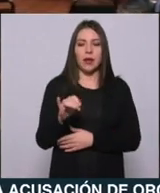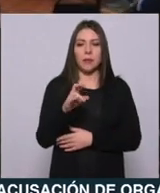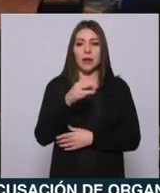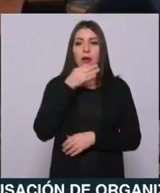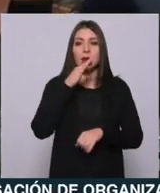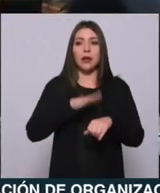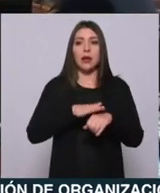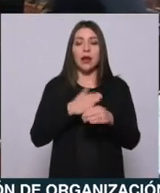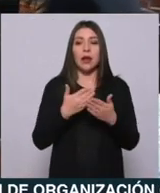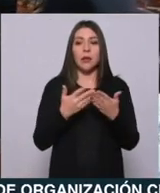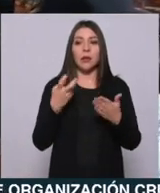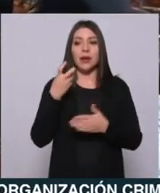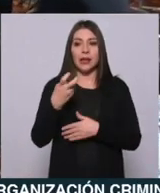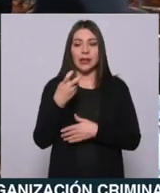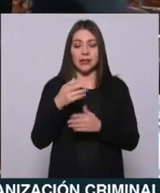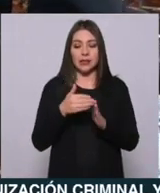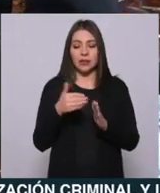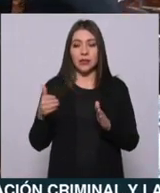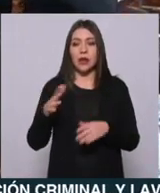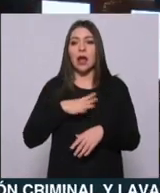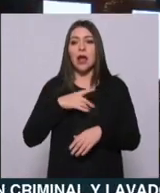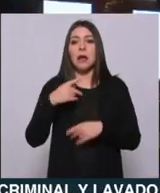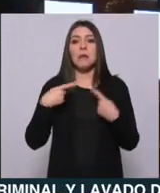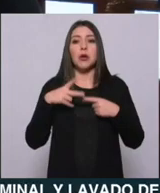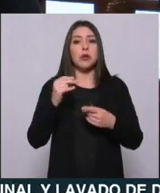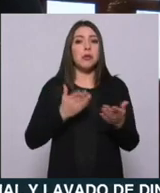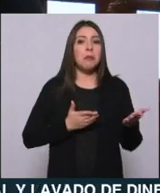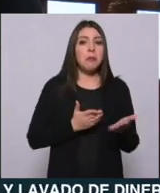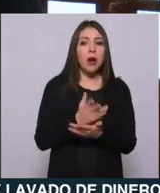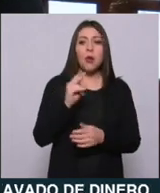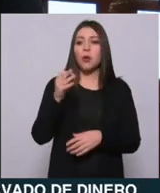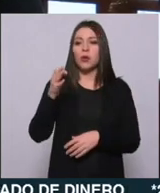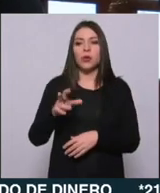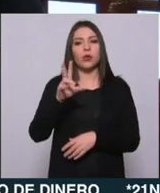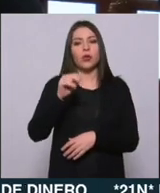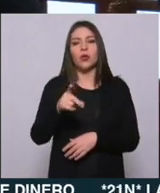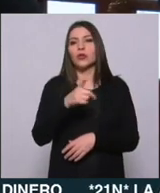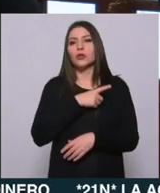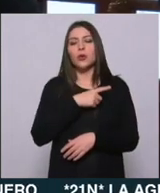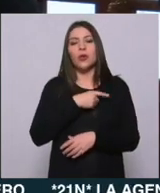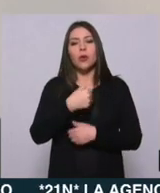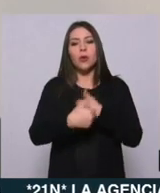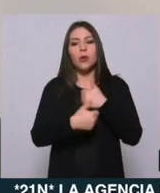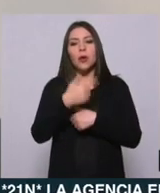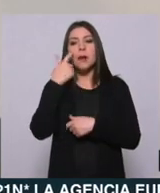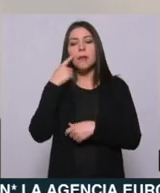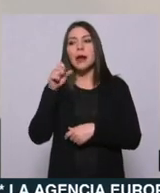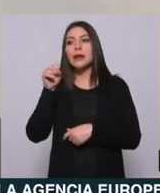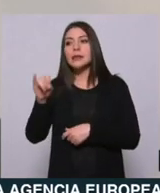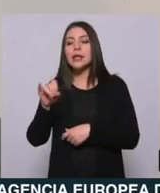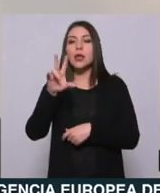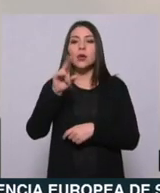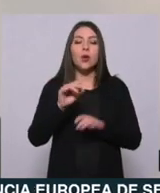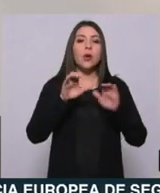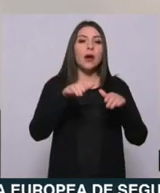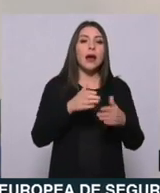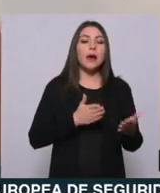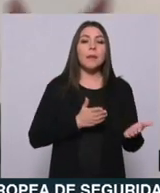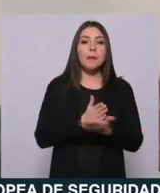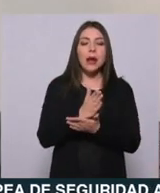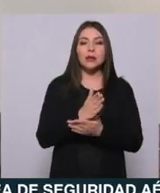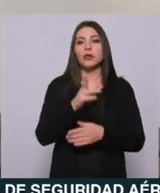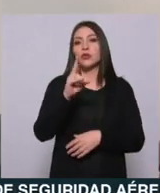hay reprobados ni rechazados. Es un concurso de asignación, por lo que en ningún caso se puede hablar de aspirantes rechazados.